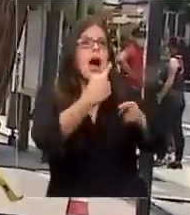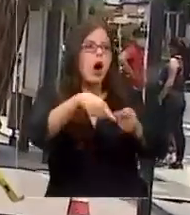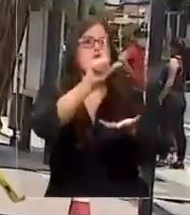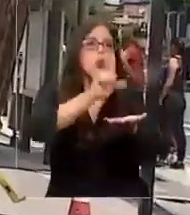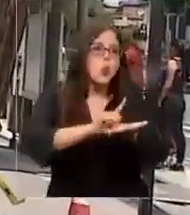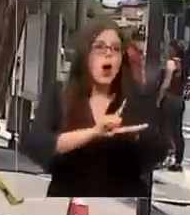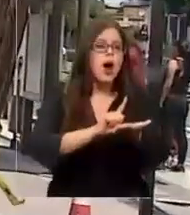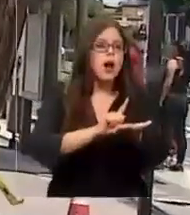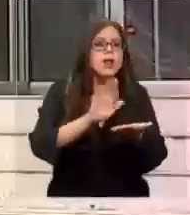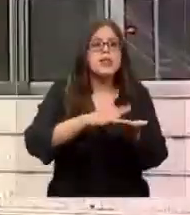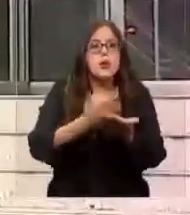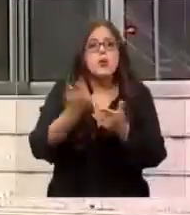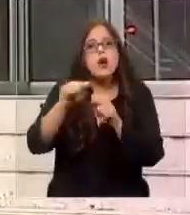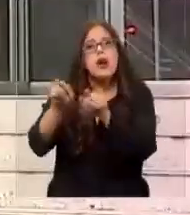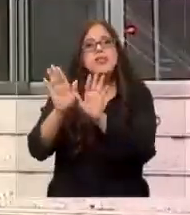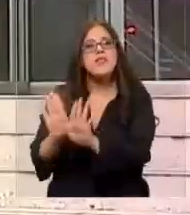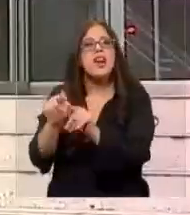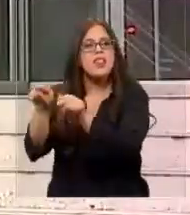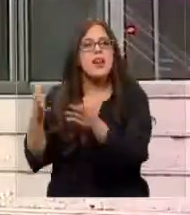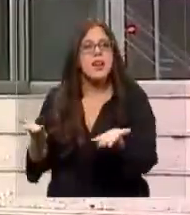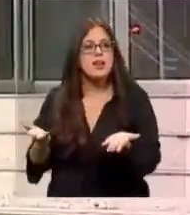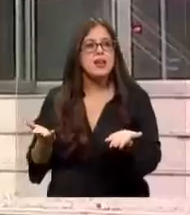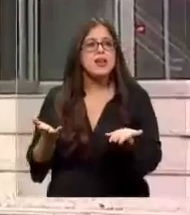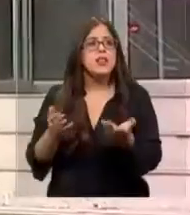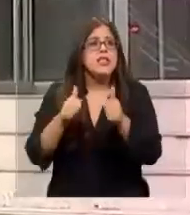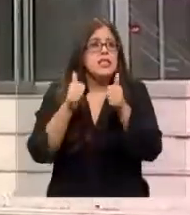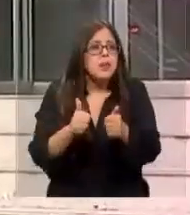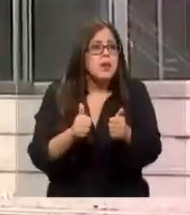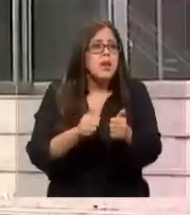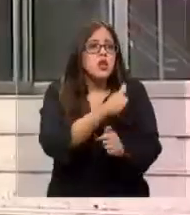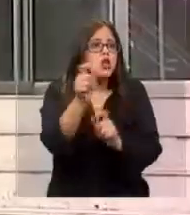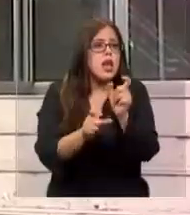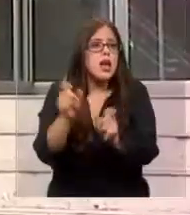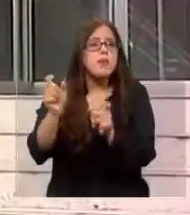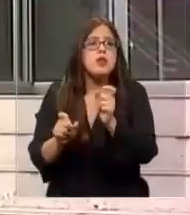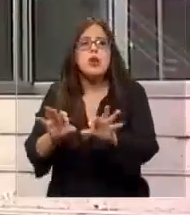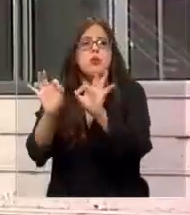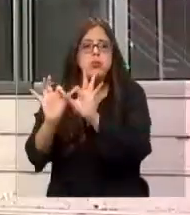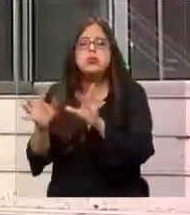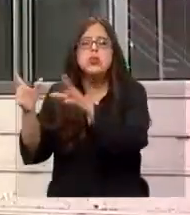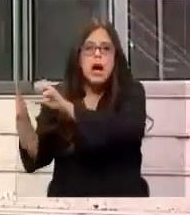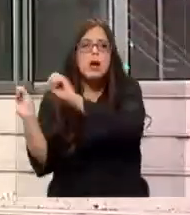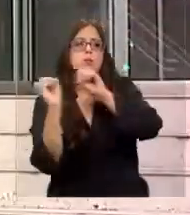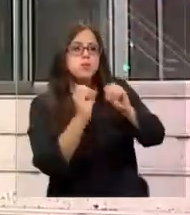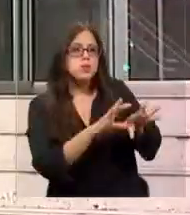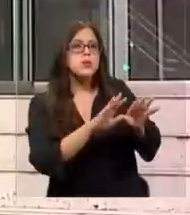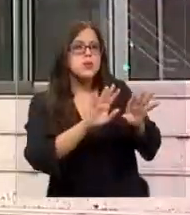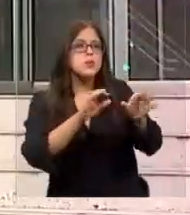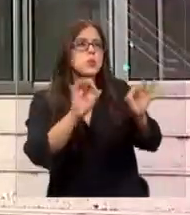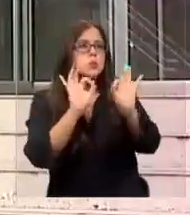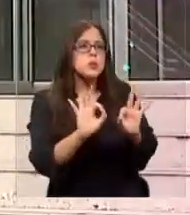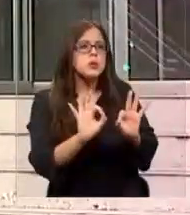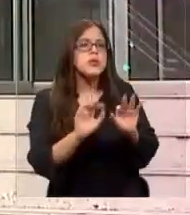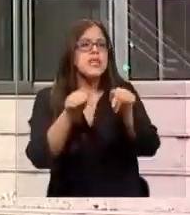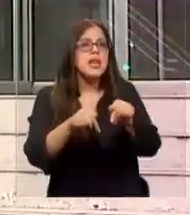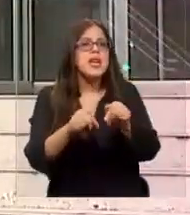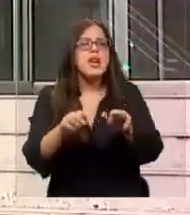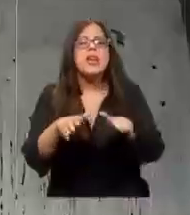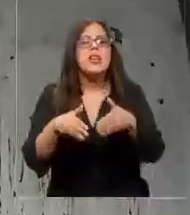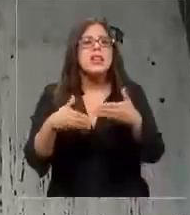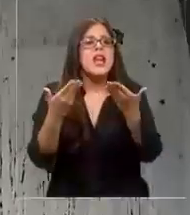pero que por lo menos se iba a quedar allá. Están bien, están todos estables, se pudieron trasladar en las mejores condiciones y acá están recibiendo todos